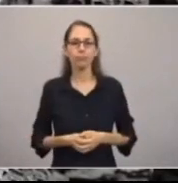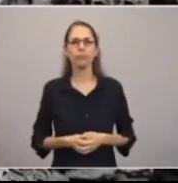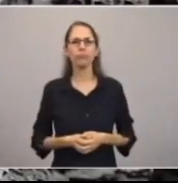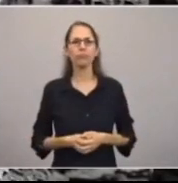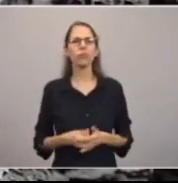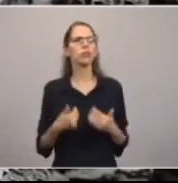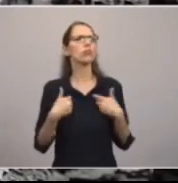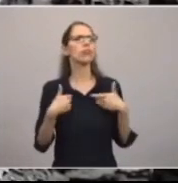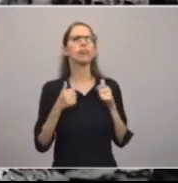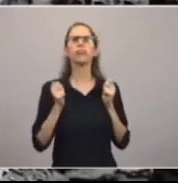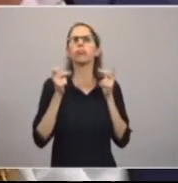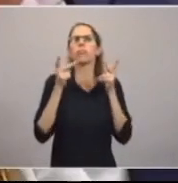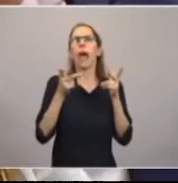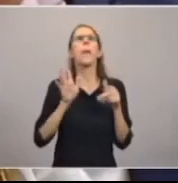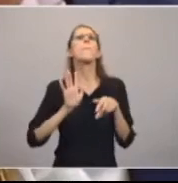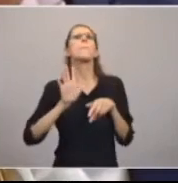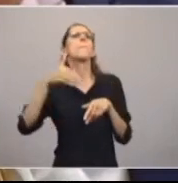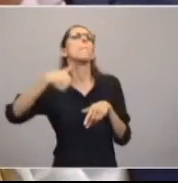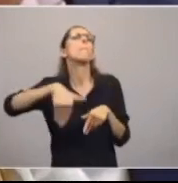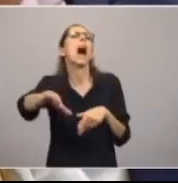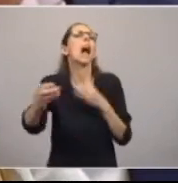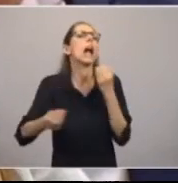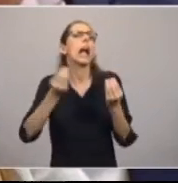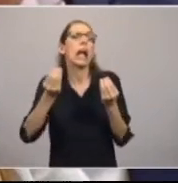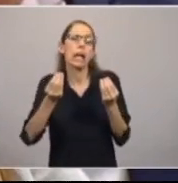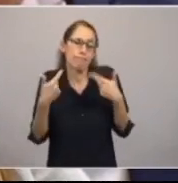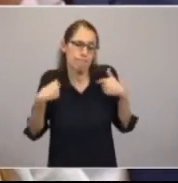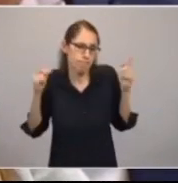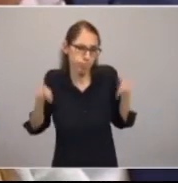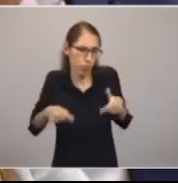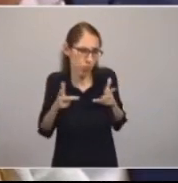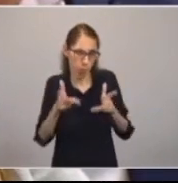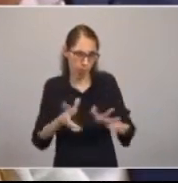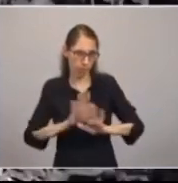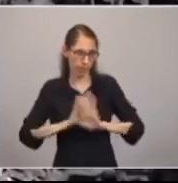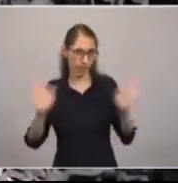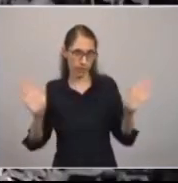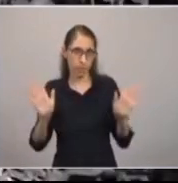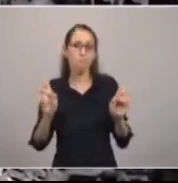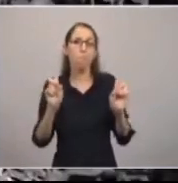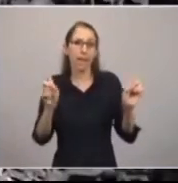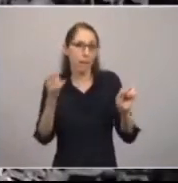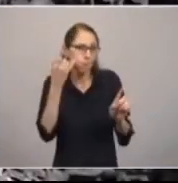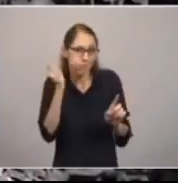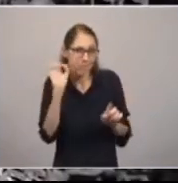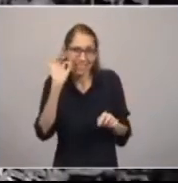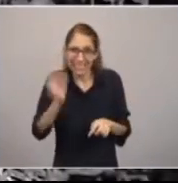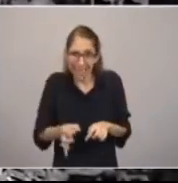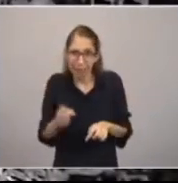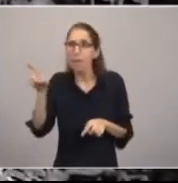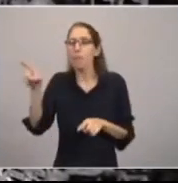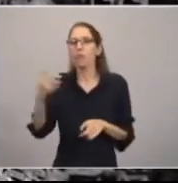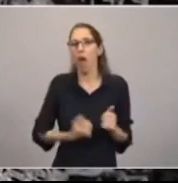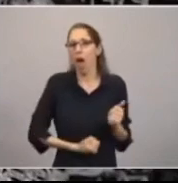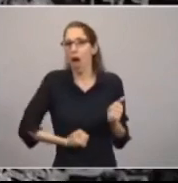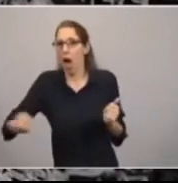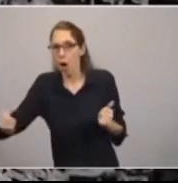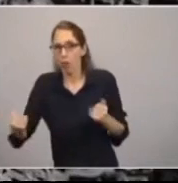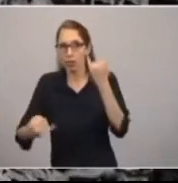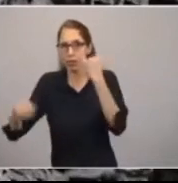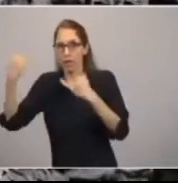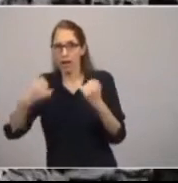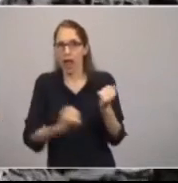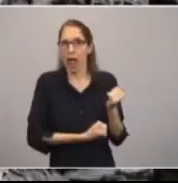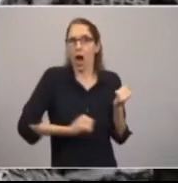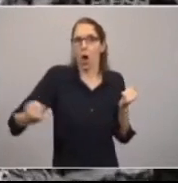a sufrir. Yo no voy a decir ningún pronóstico, lo único que voy a decir es que ya está dicho, es un ajuste fiscal, un ajuste